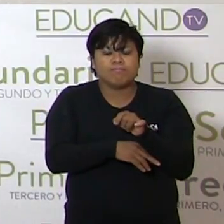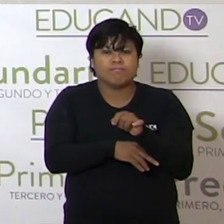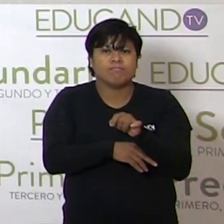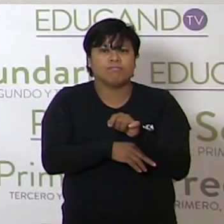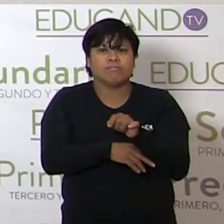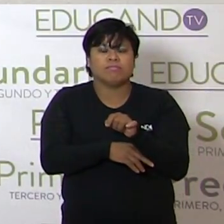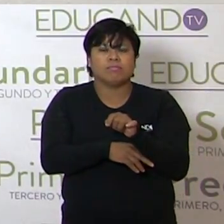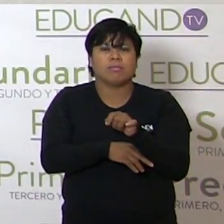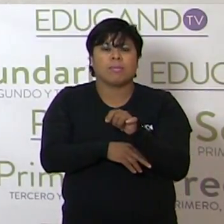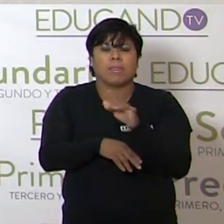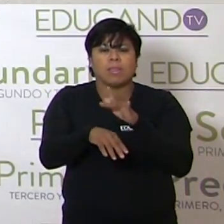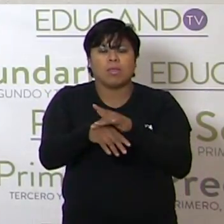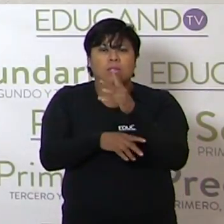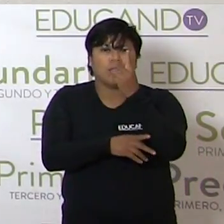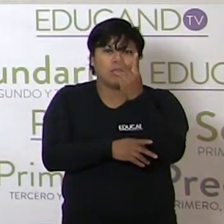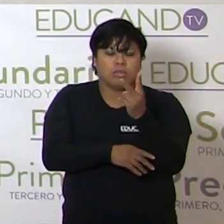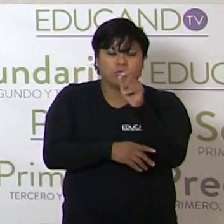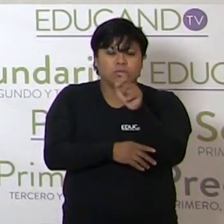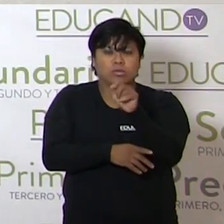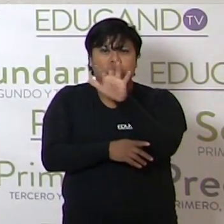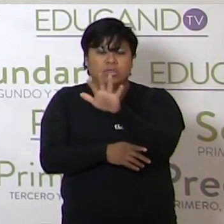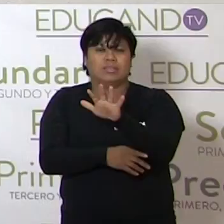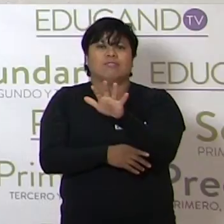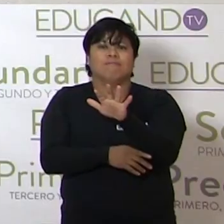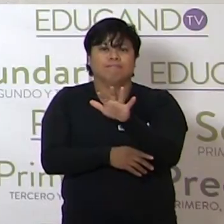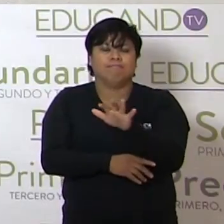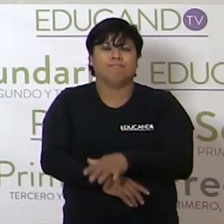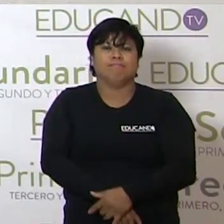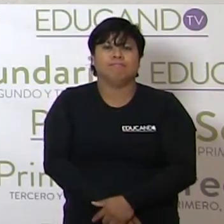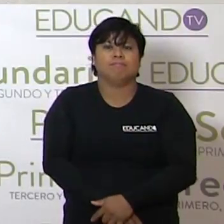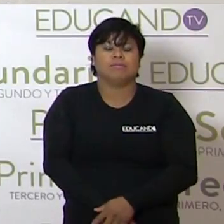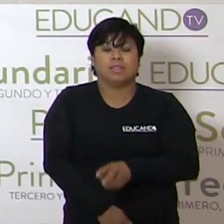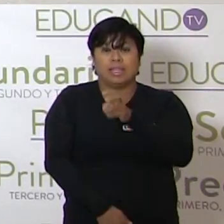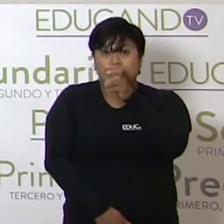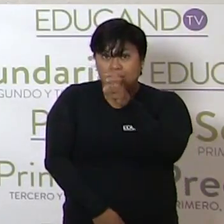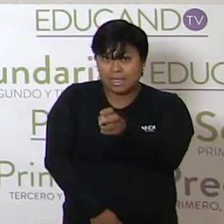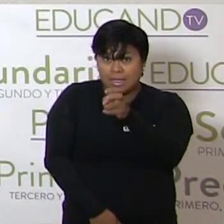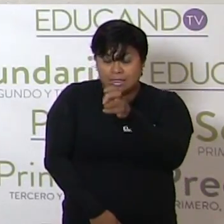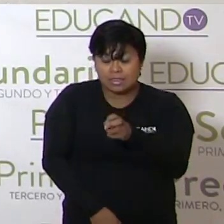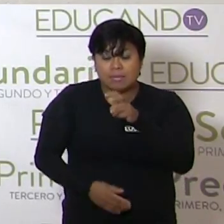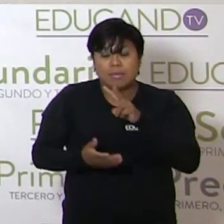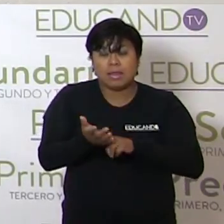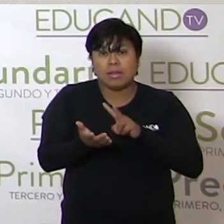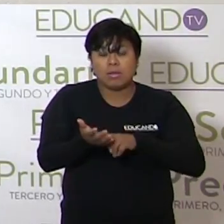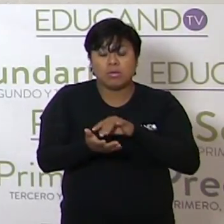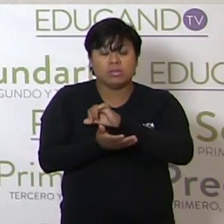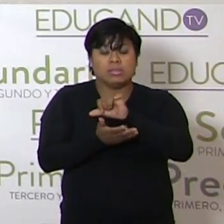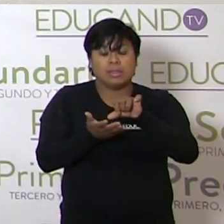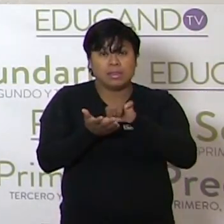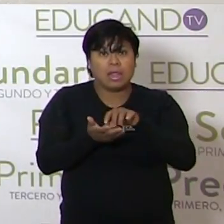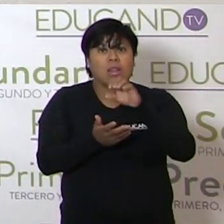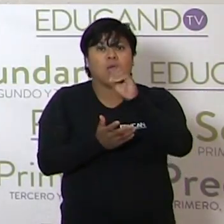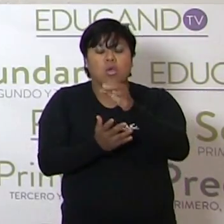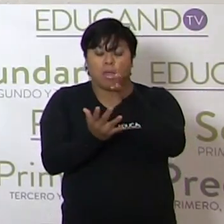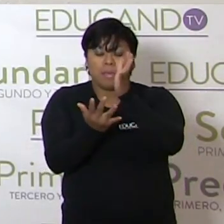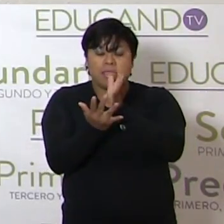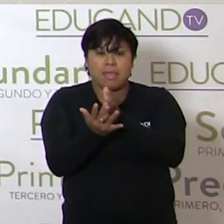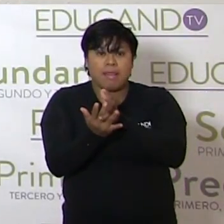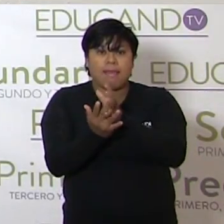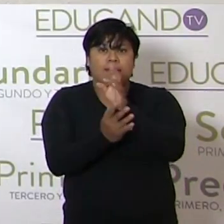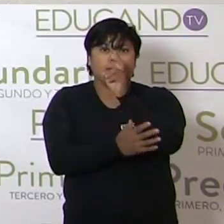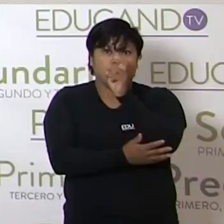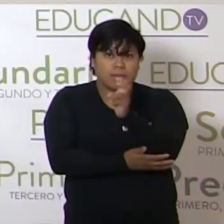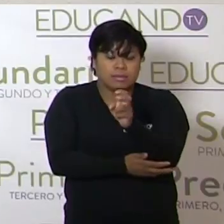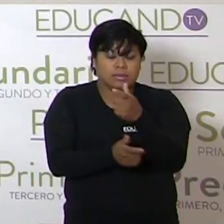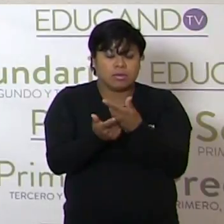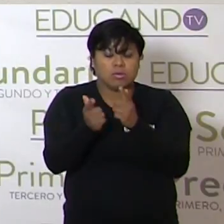manera, tocaría a 2.5. De esta manera, el valor central o la mediana de